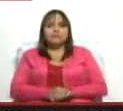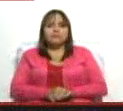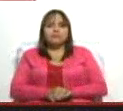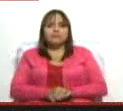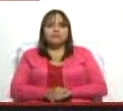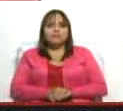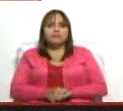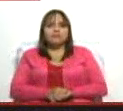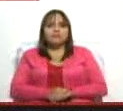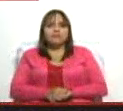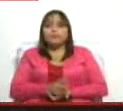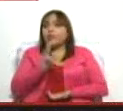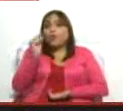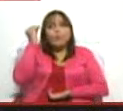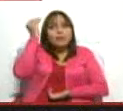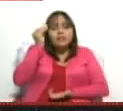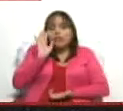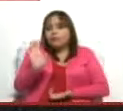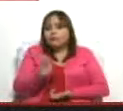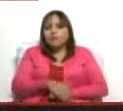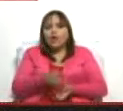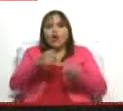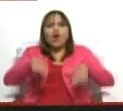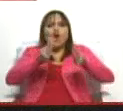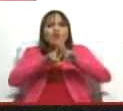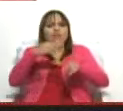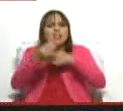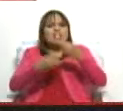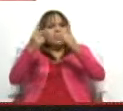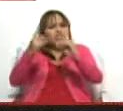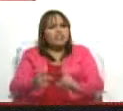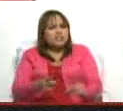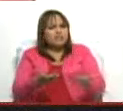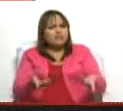No nos imaginamos a la ONU tomando medidas